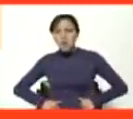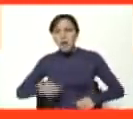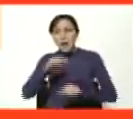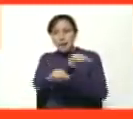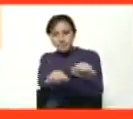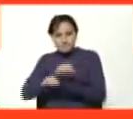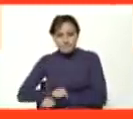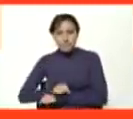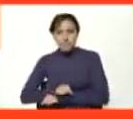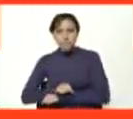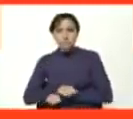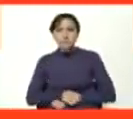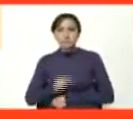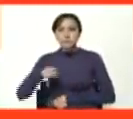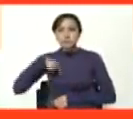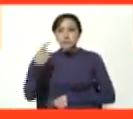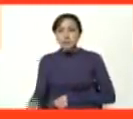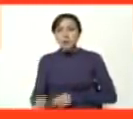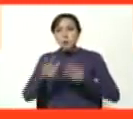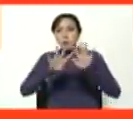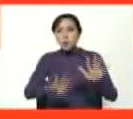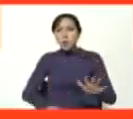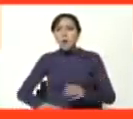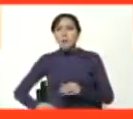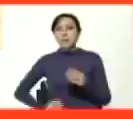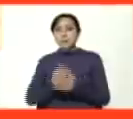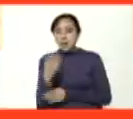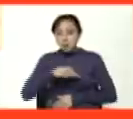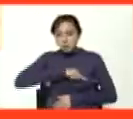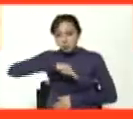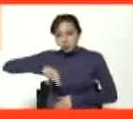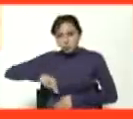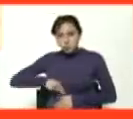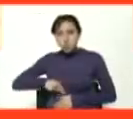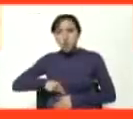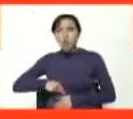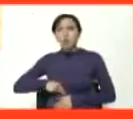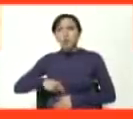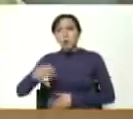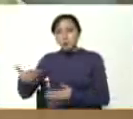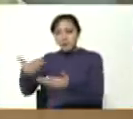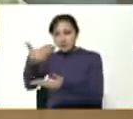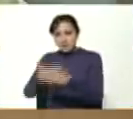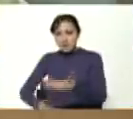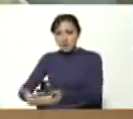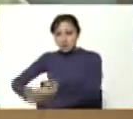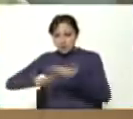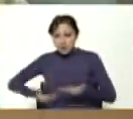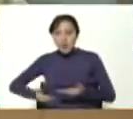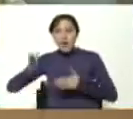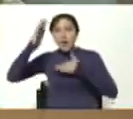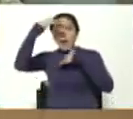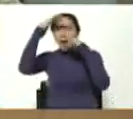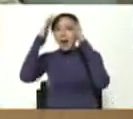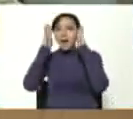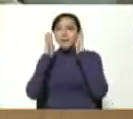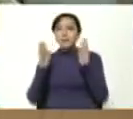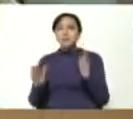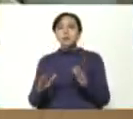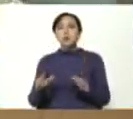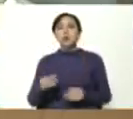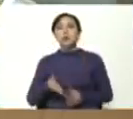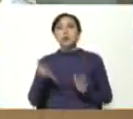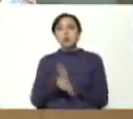el pasado 9 de mayo recibimos una fe de vida. En atención a esta